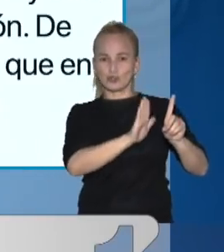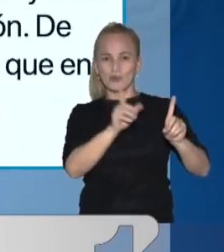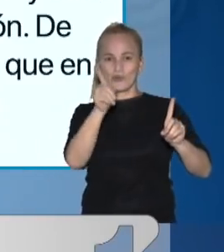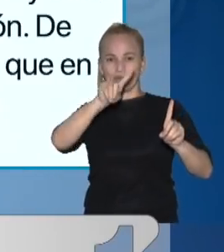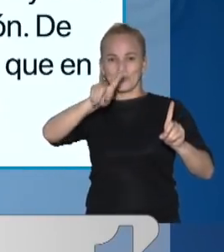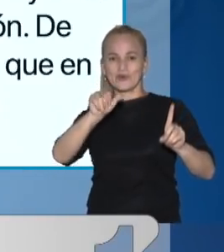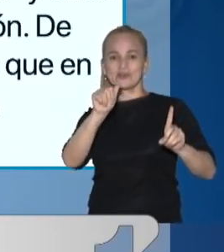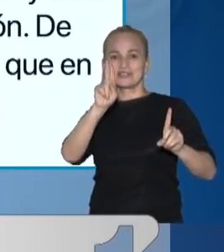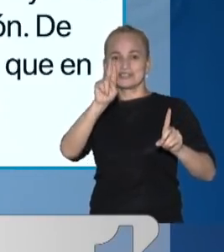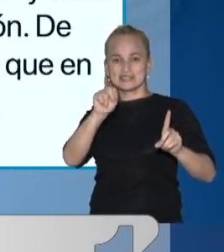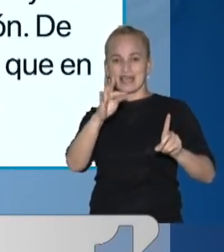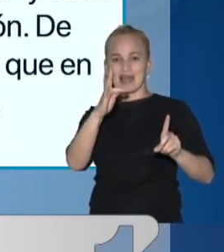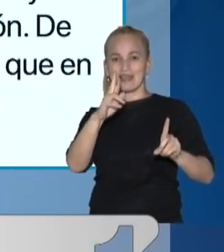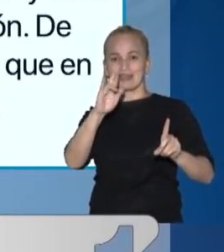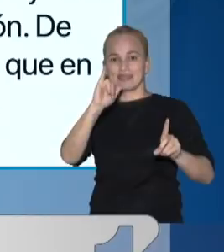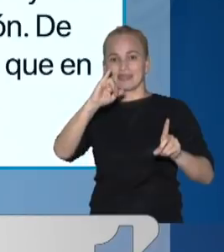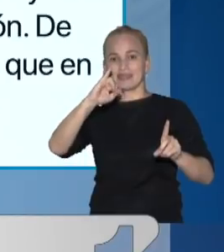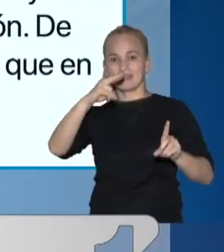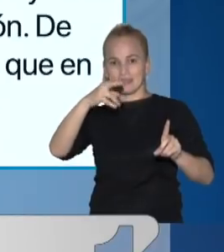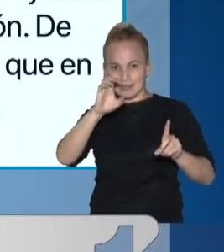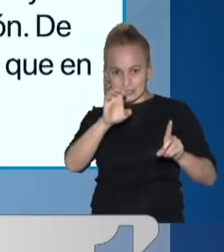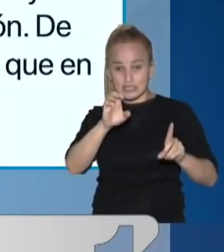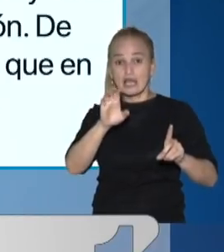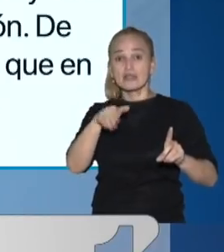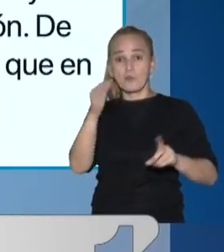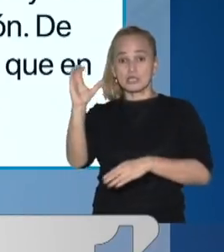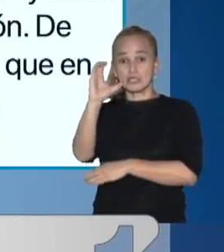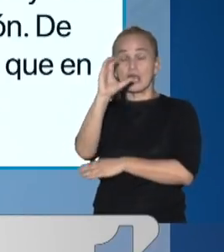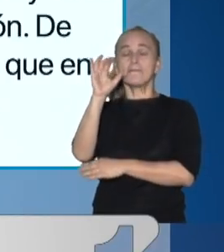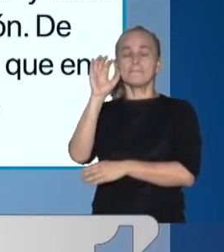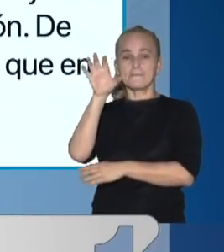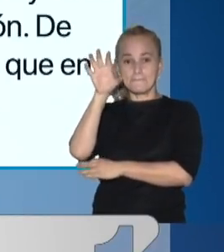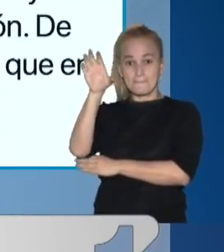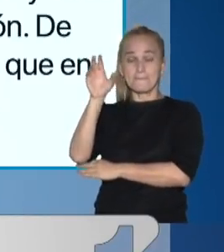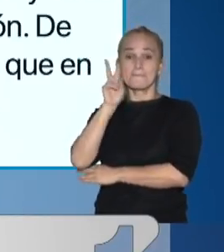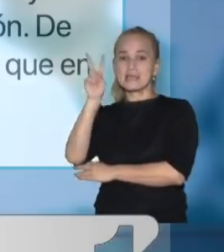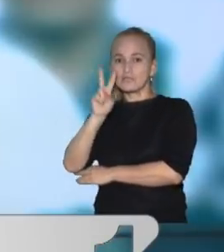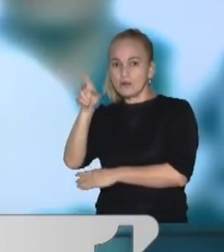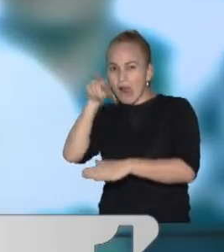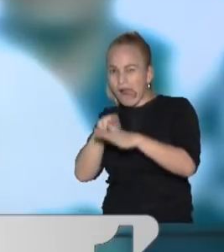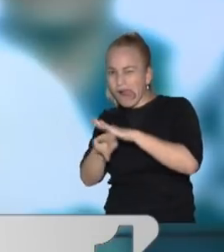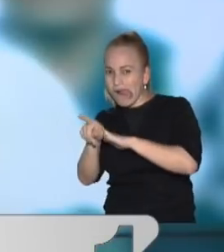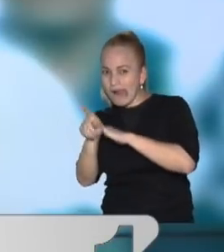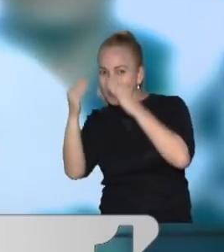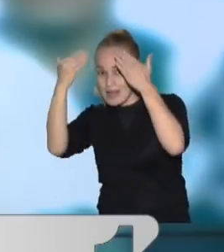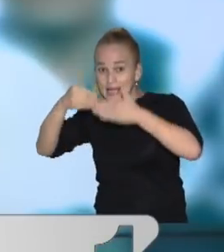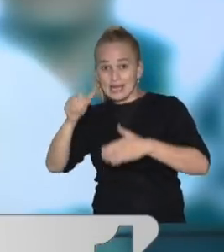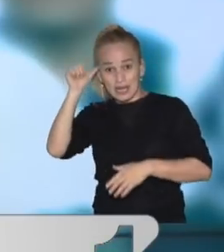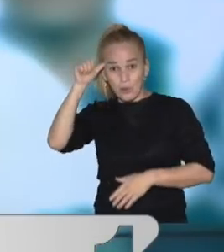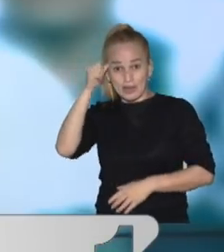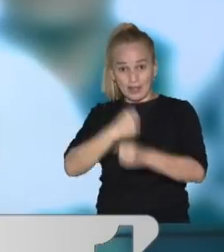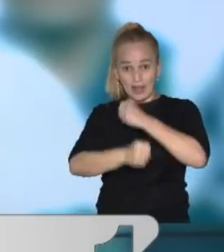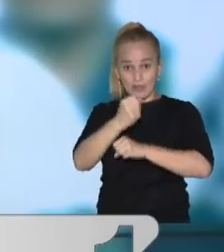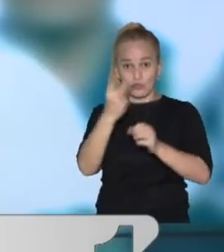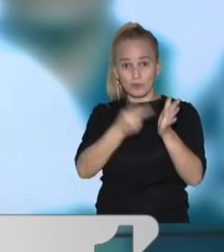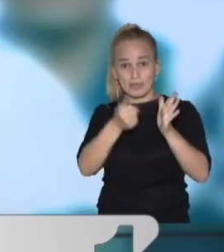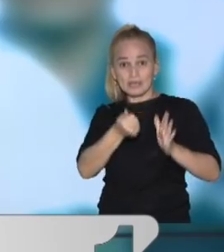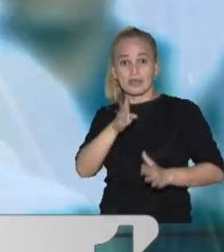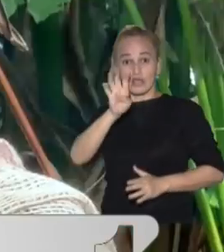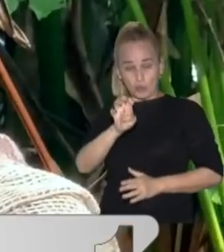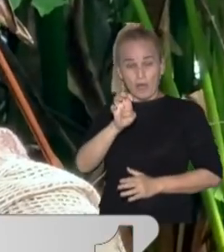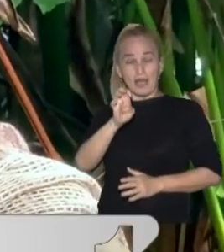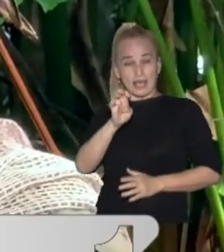a irse hacia Venezuela, donde se refugió. Recordemos que en septiembre de 2019,